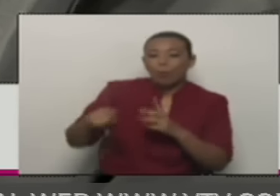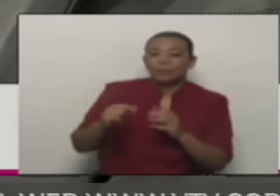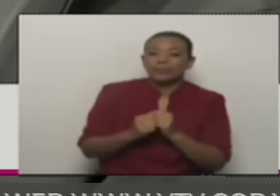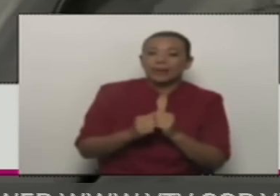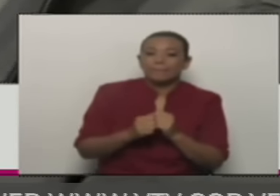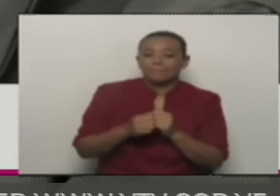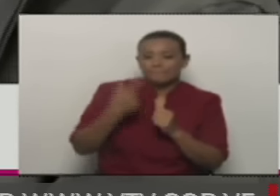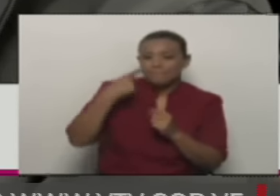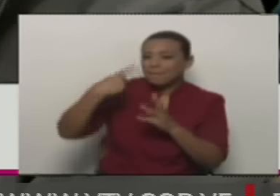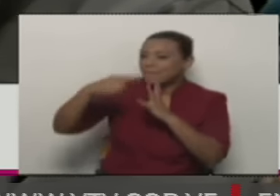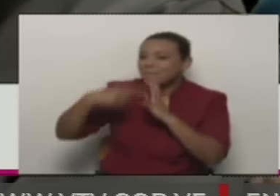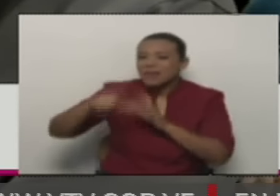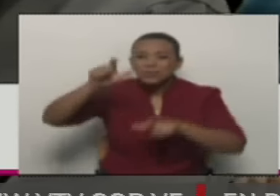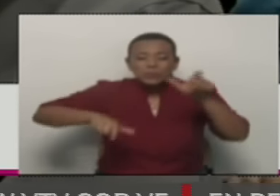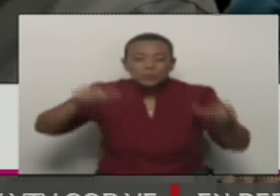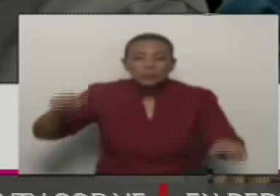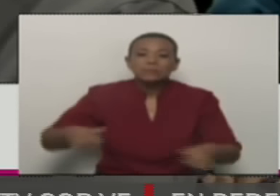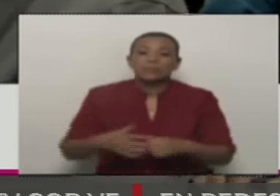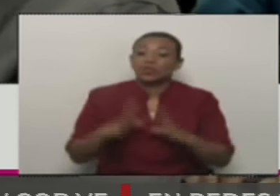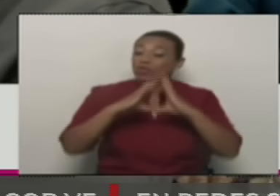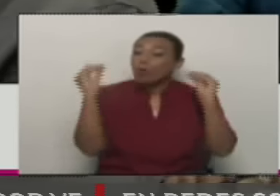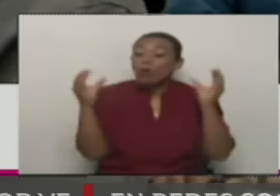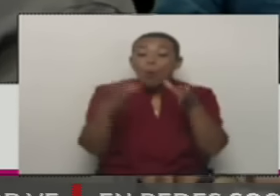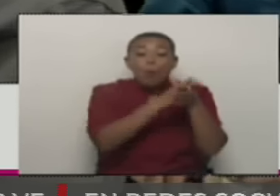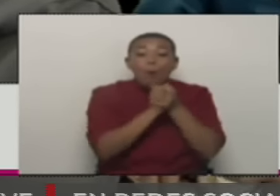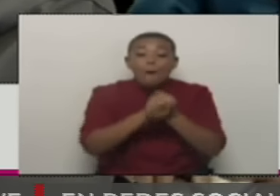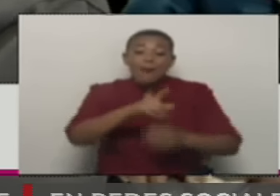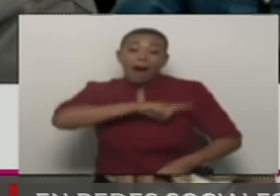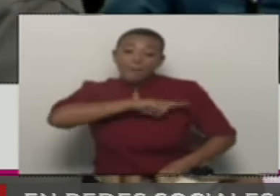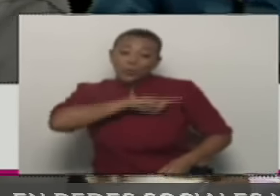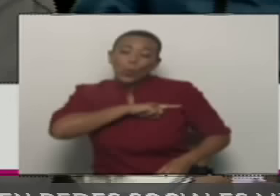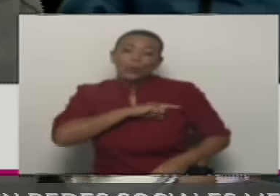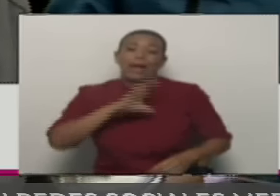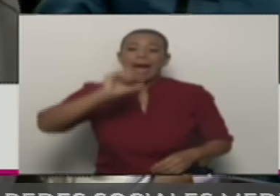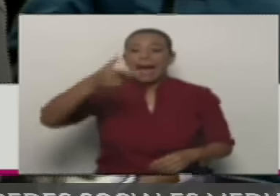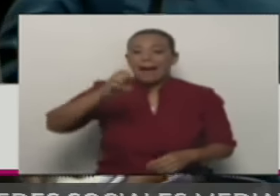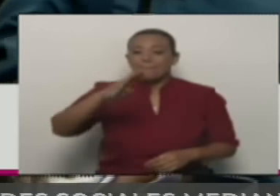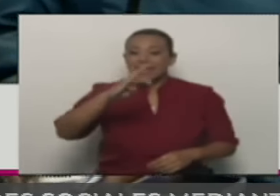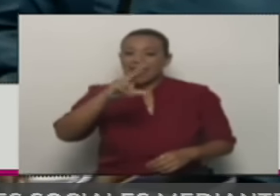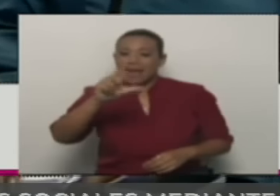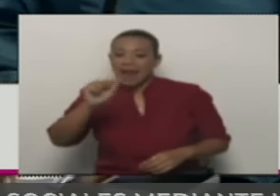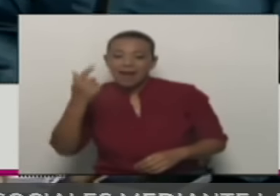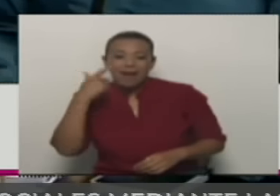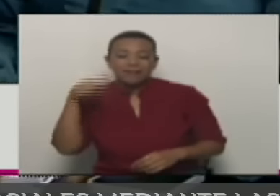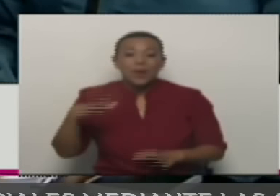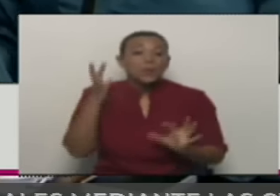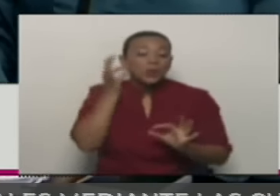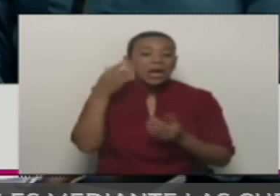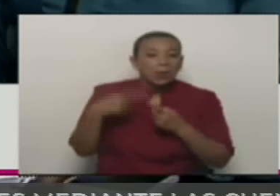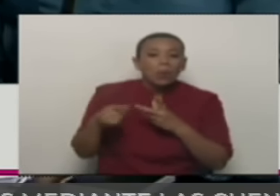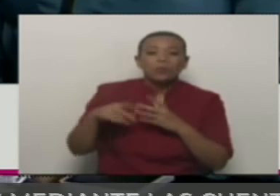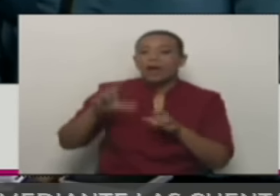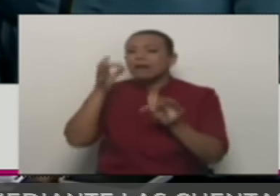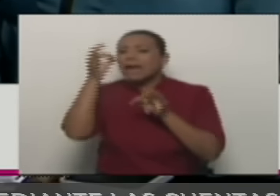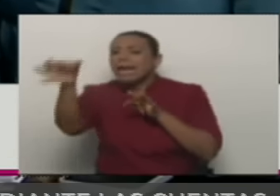Toledo, todos los compañeros, a Gabriela Peña. Por allá